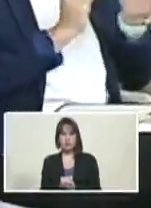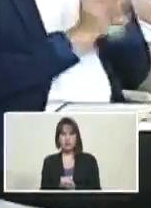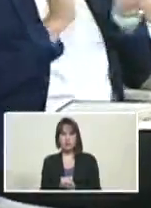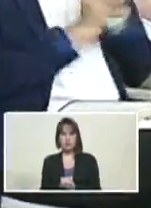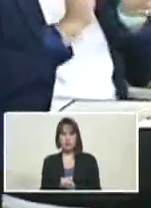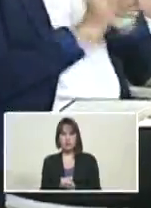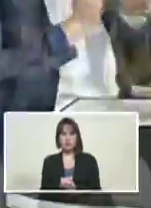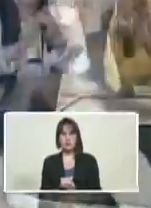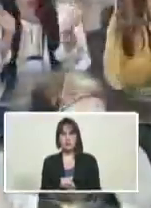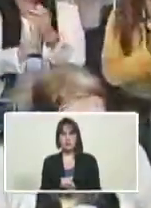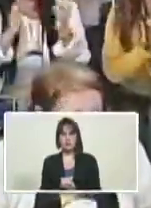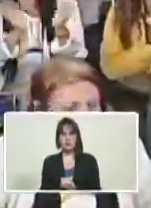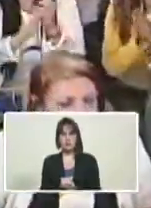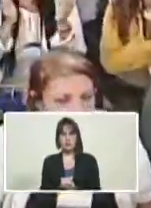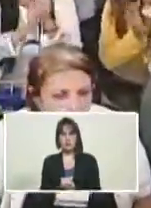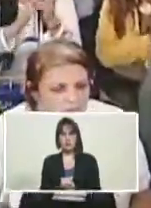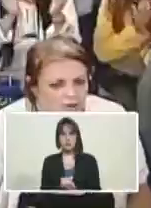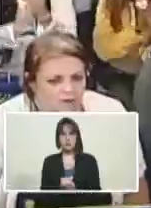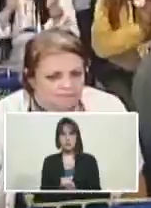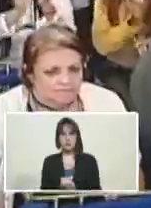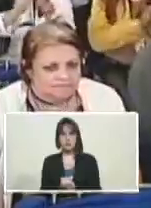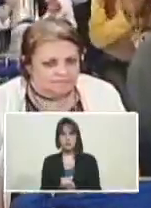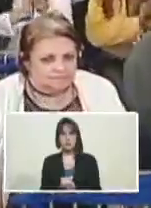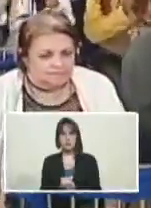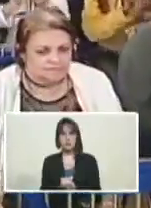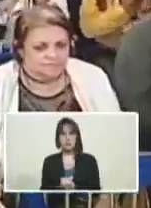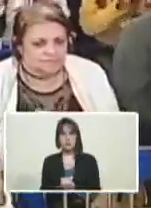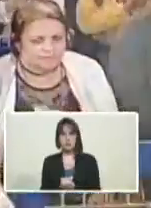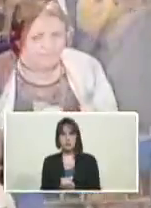la democracia verdadera, ese es el verdadero plan.